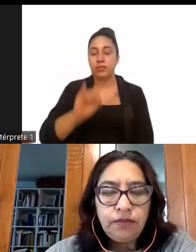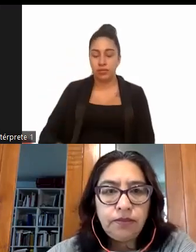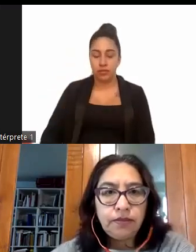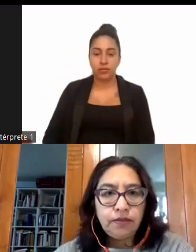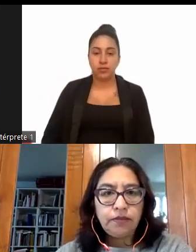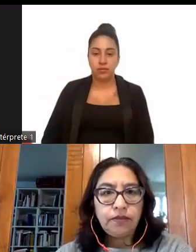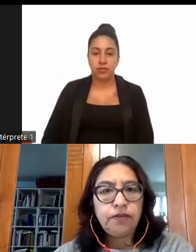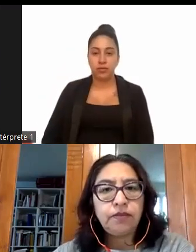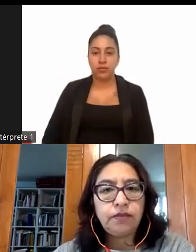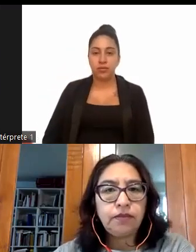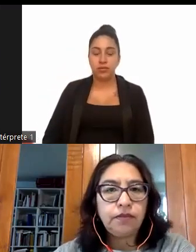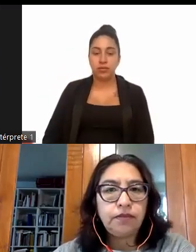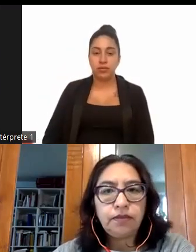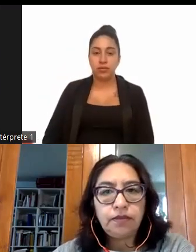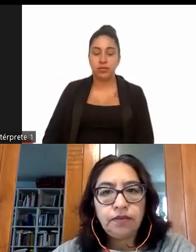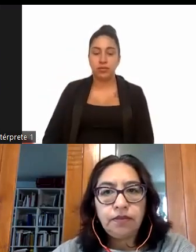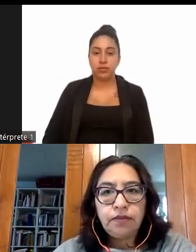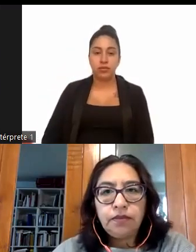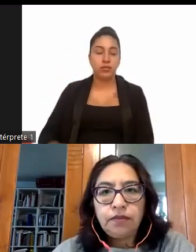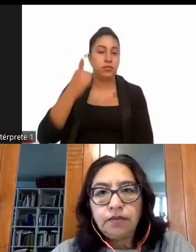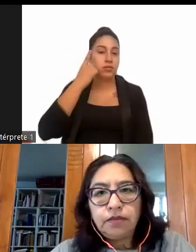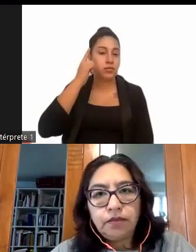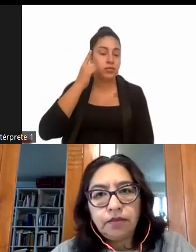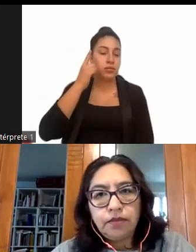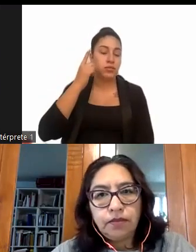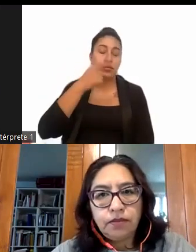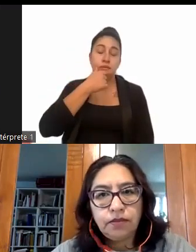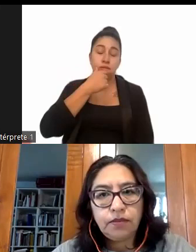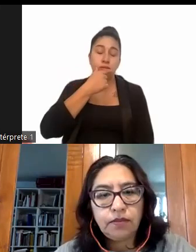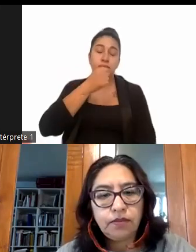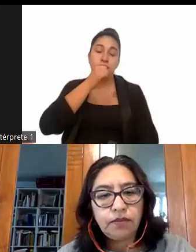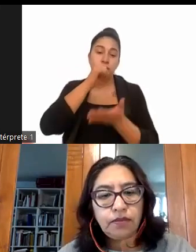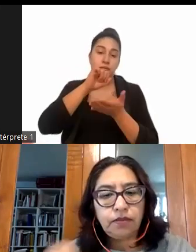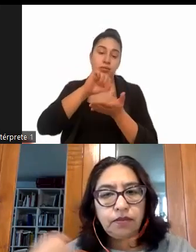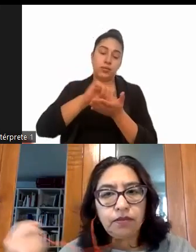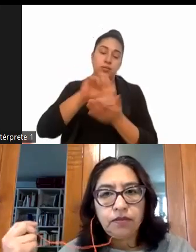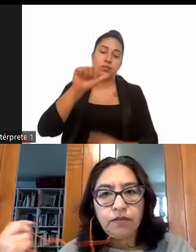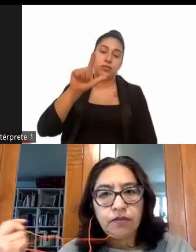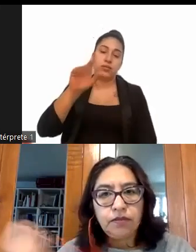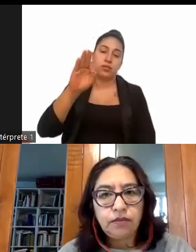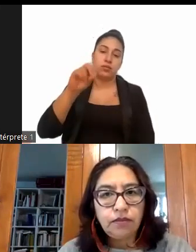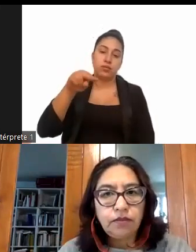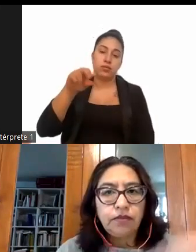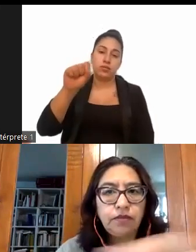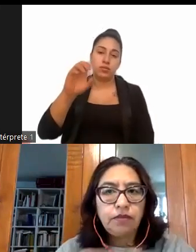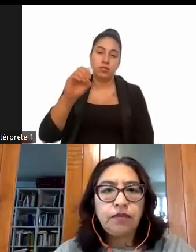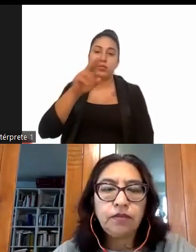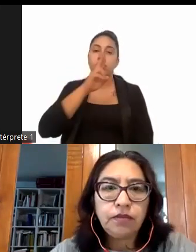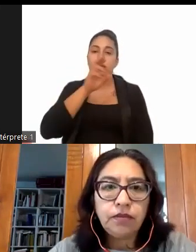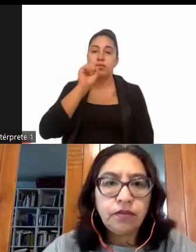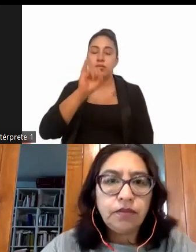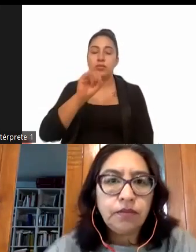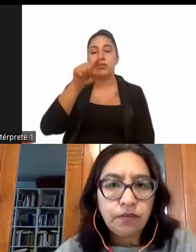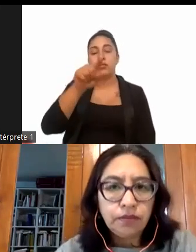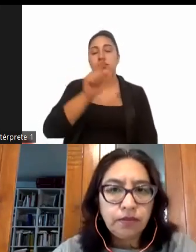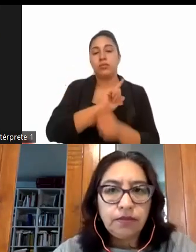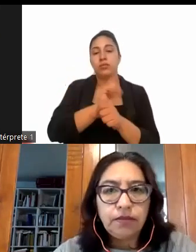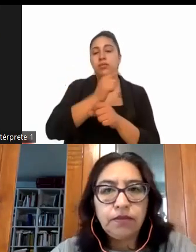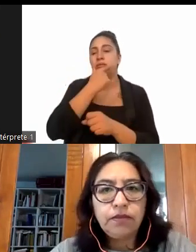Maestro Alfonso Vega González. Alfonso Vega, a favor. Contador Francisco Saldaña Leajut.